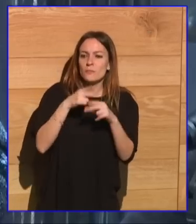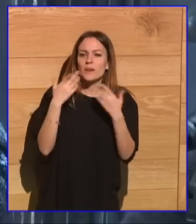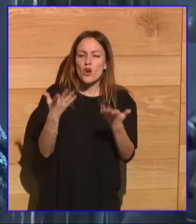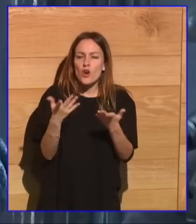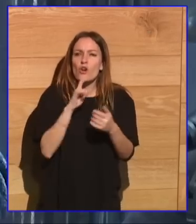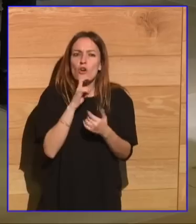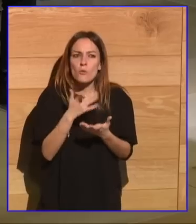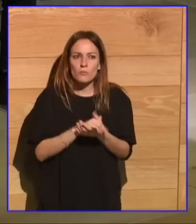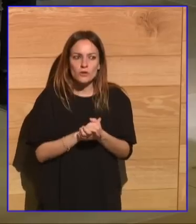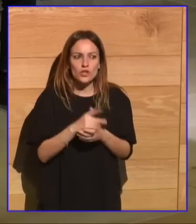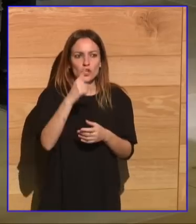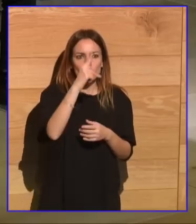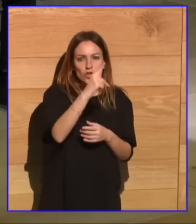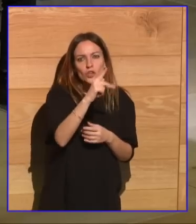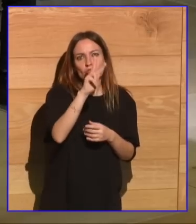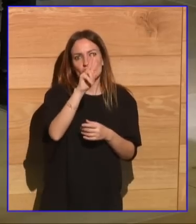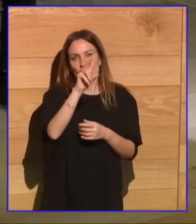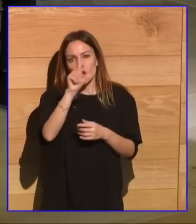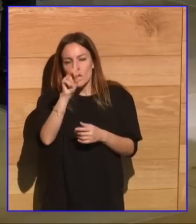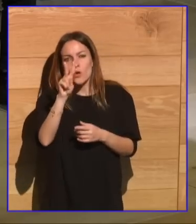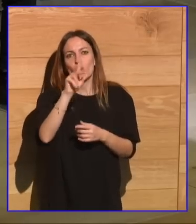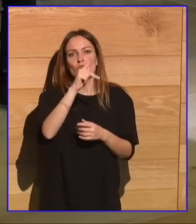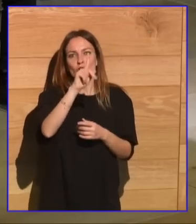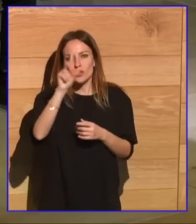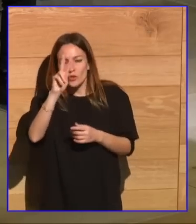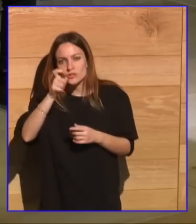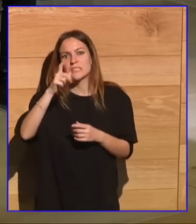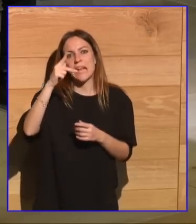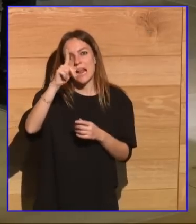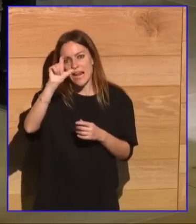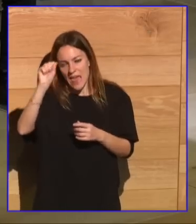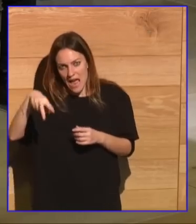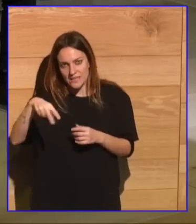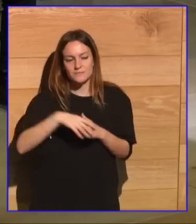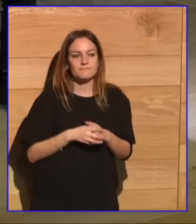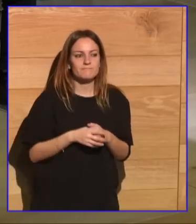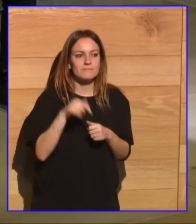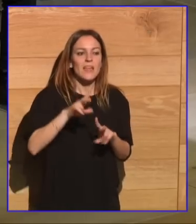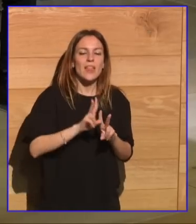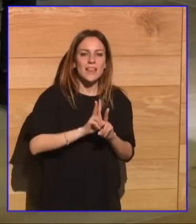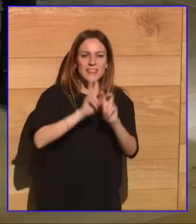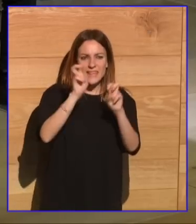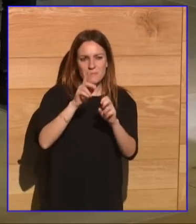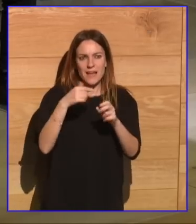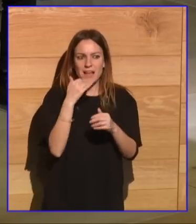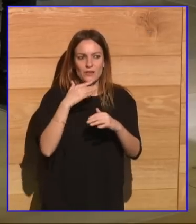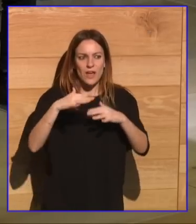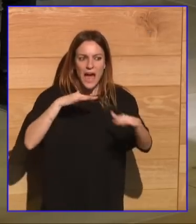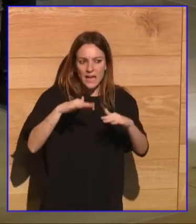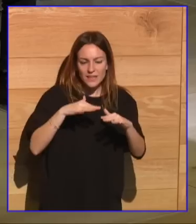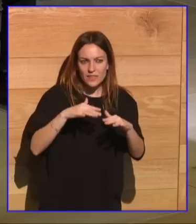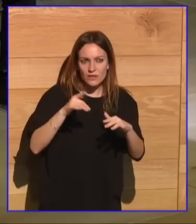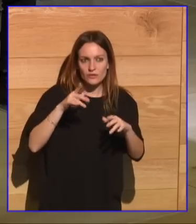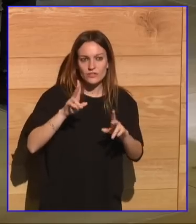Ku Klux Klan. Bueno, pero es un tema simplemente de acción en el género este